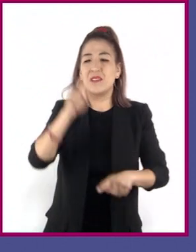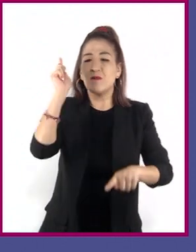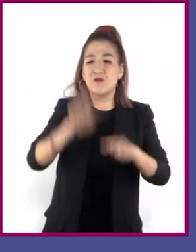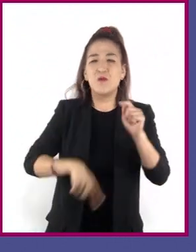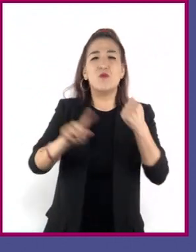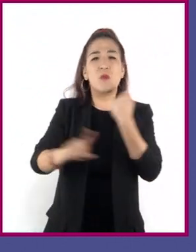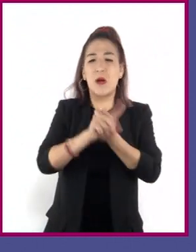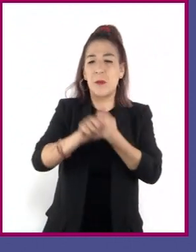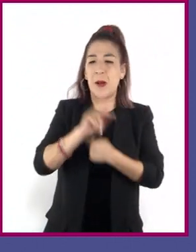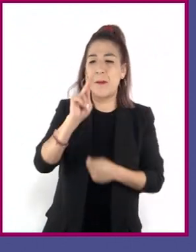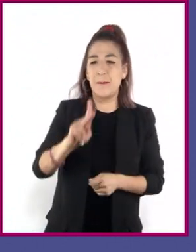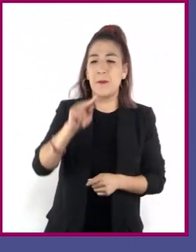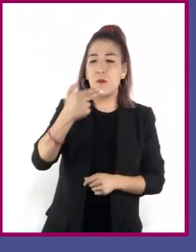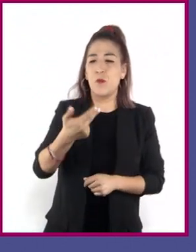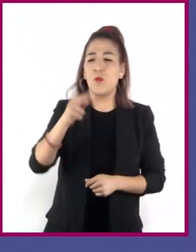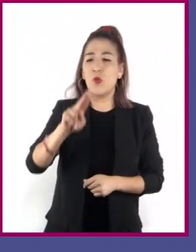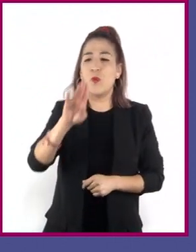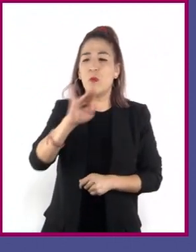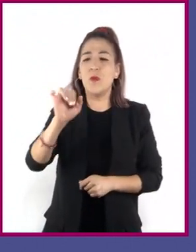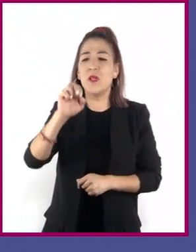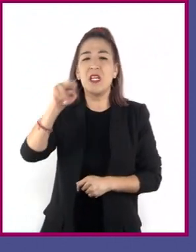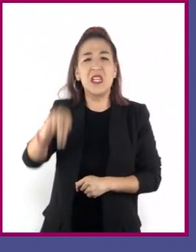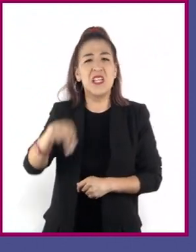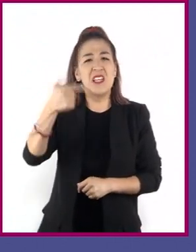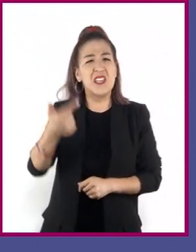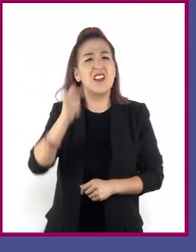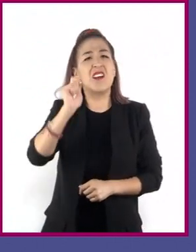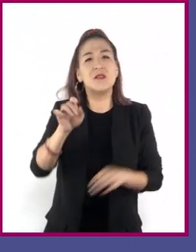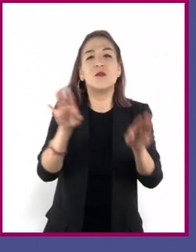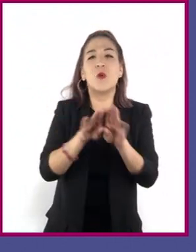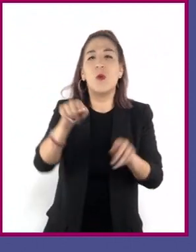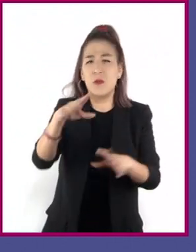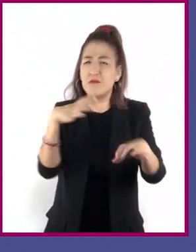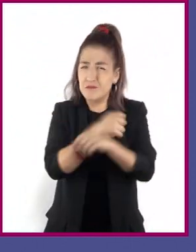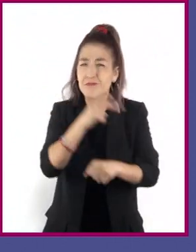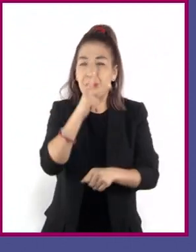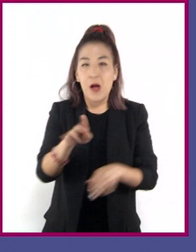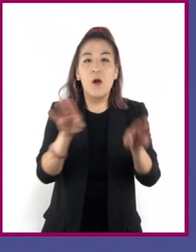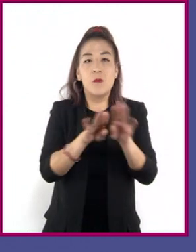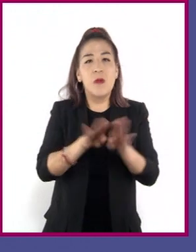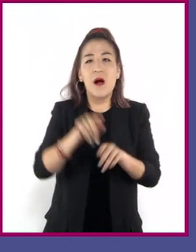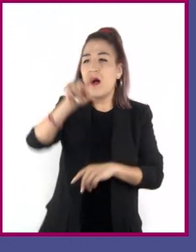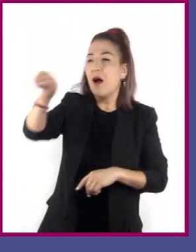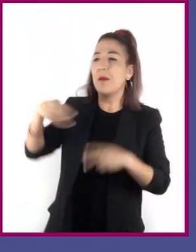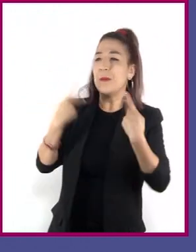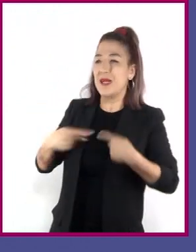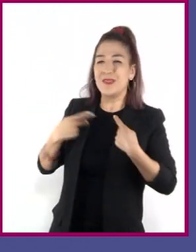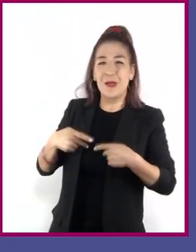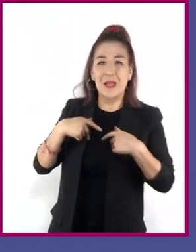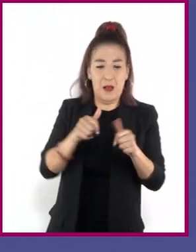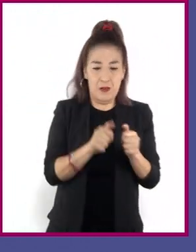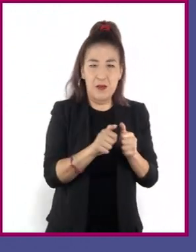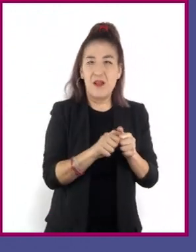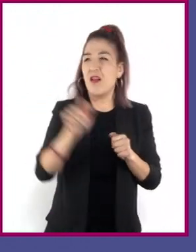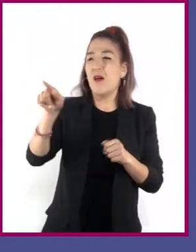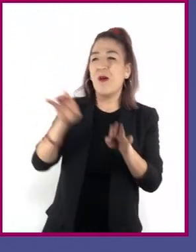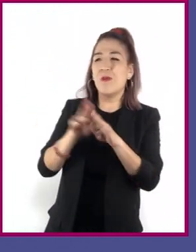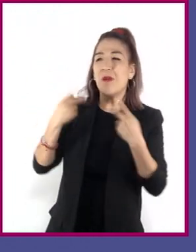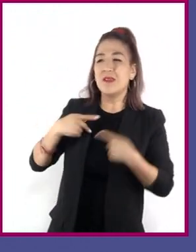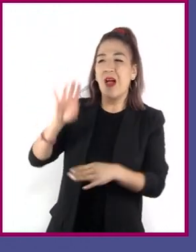decir la acción de solo prestar la atención al teléfono en lugar de las personas con las que estamos acompañando